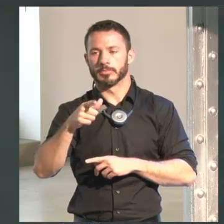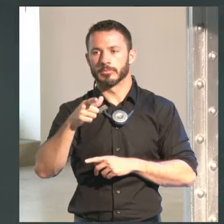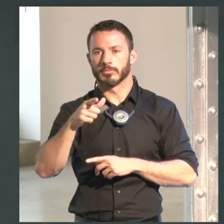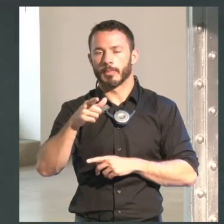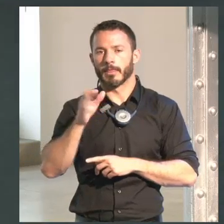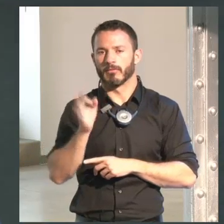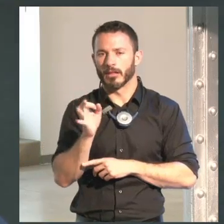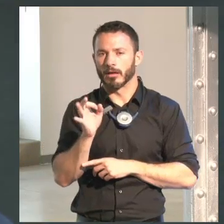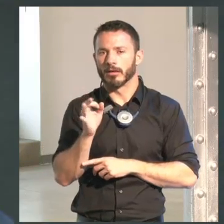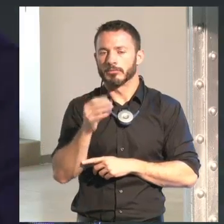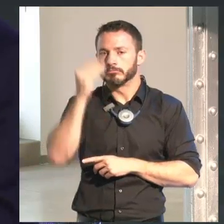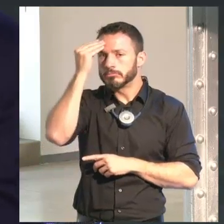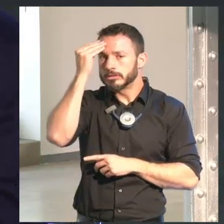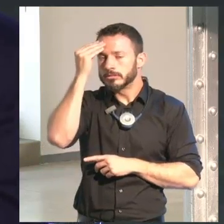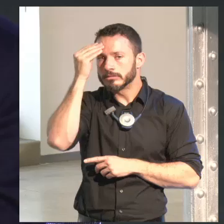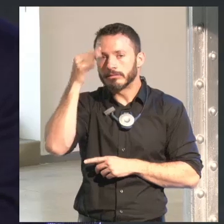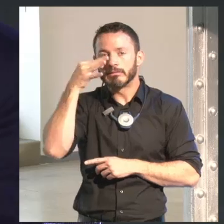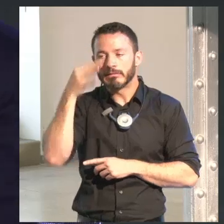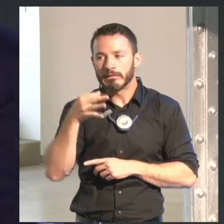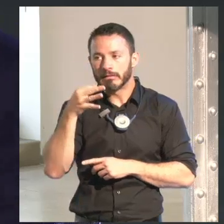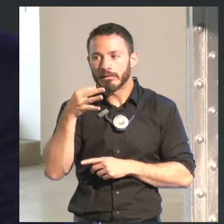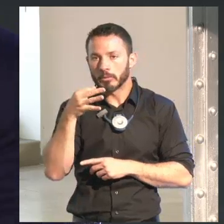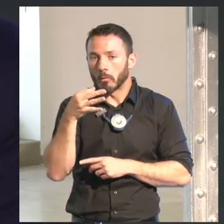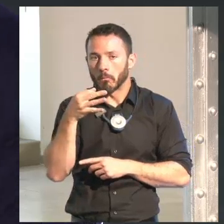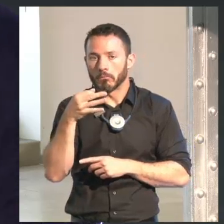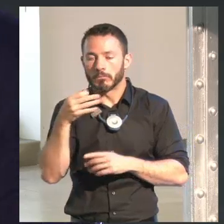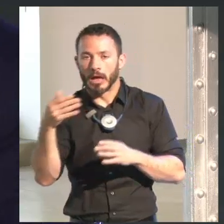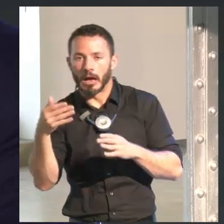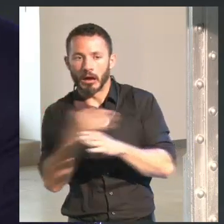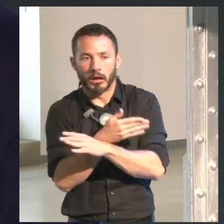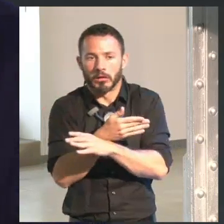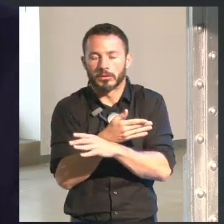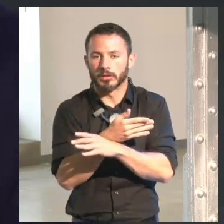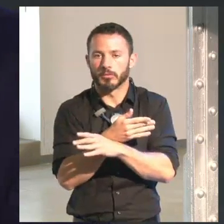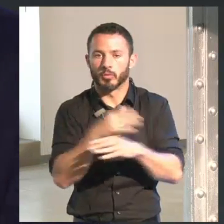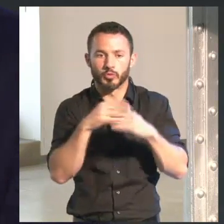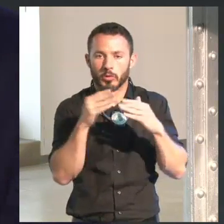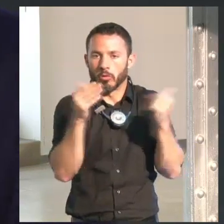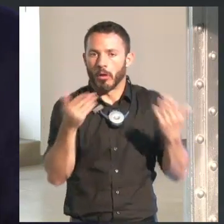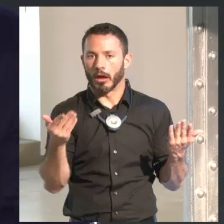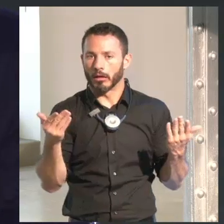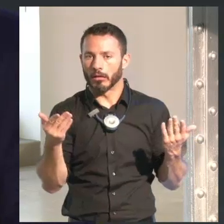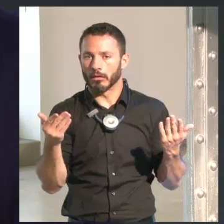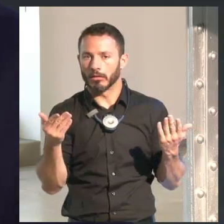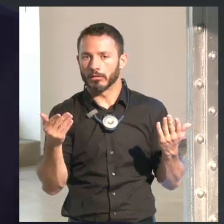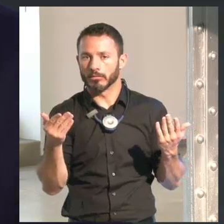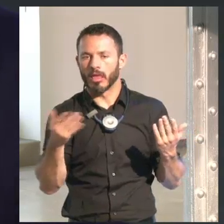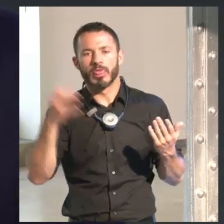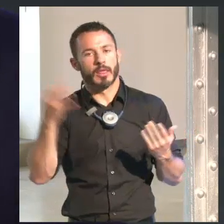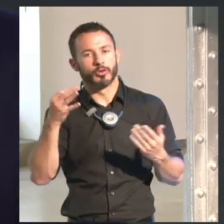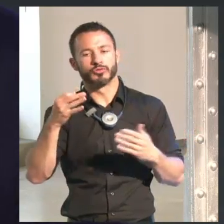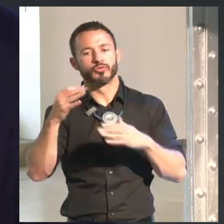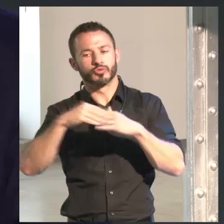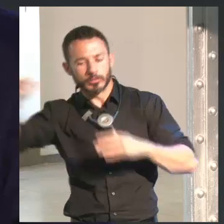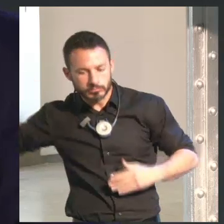pues quizá, pero mientras tanto no está. El usuario no está ni se le espera. Hay que hacer que esté,